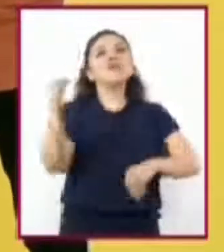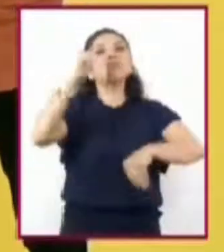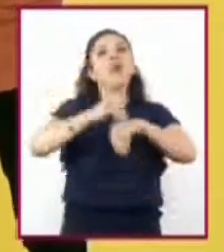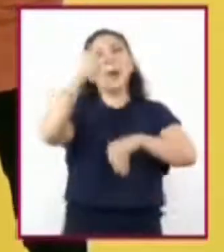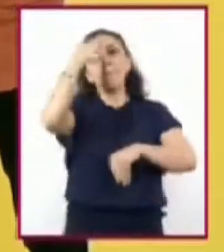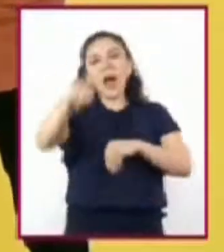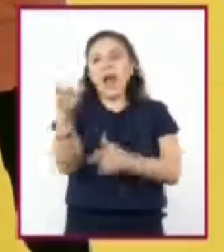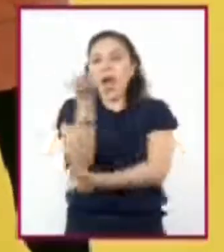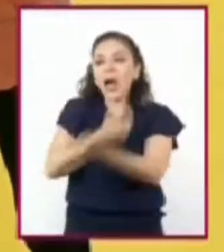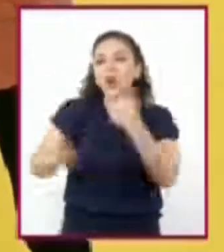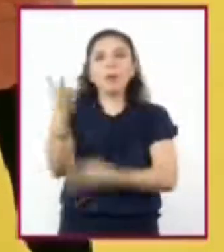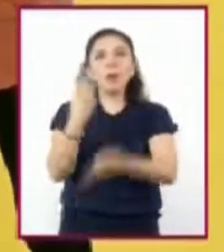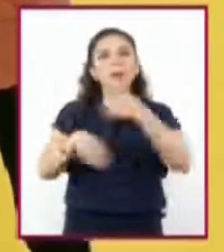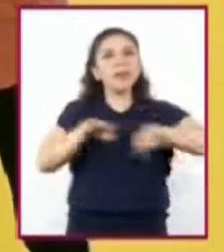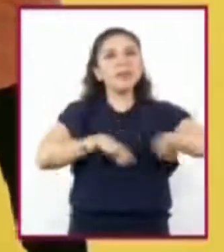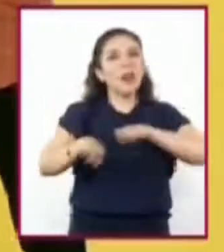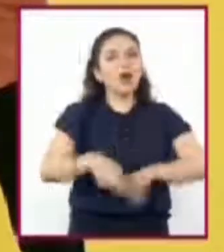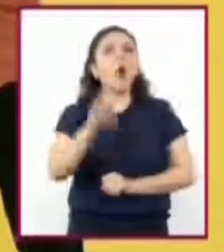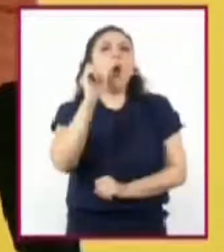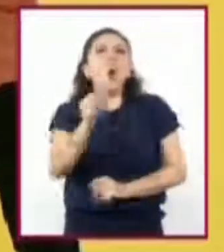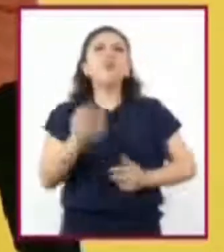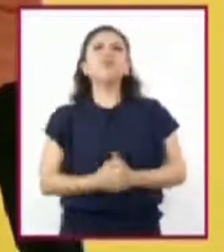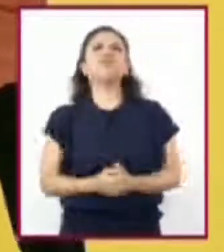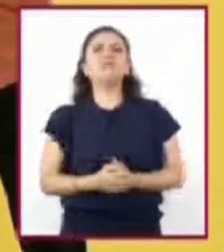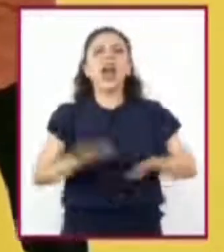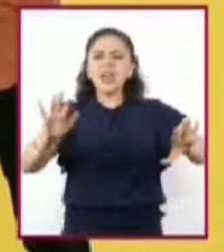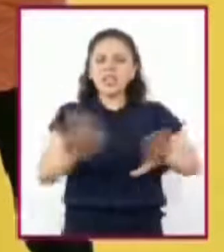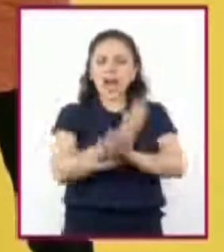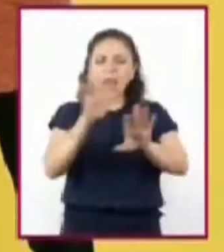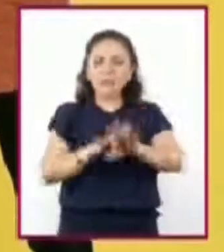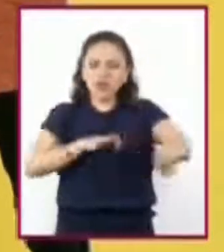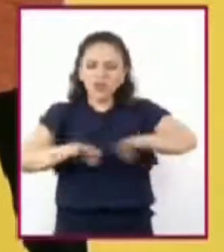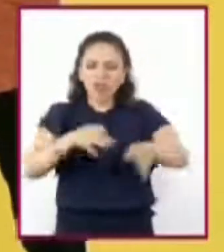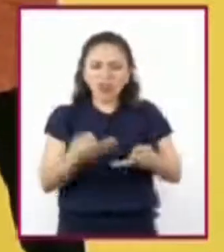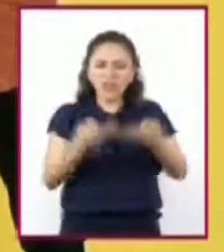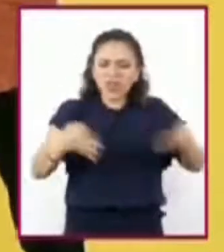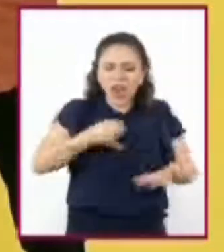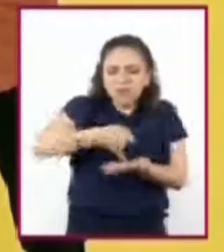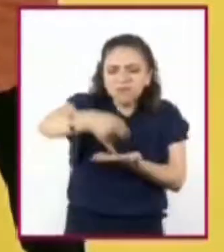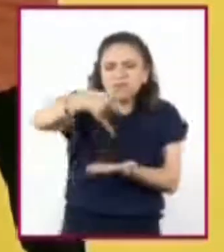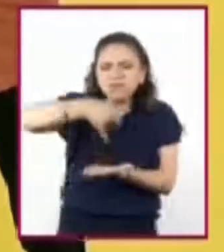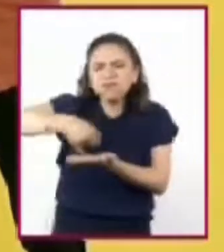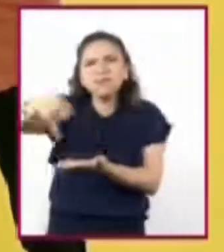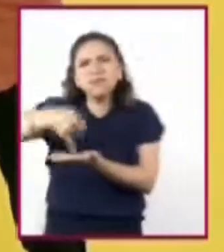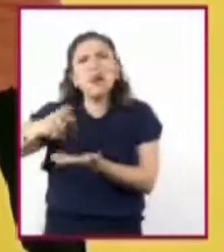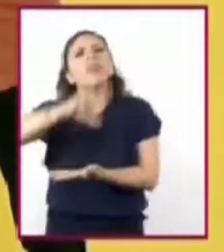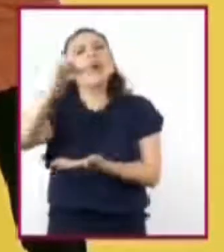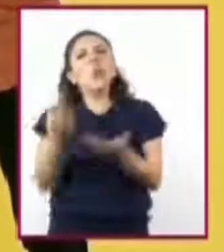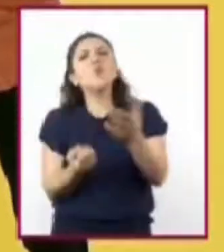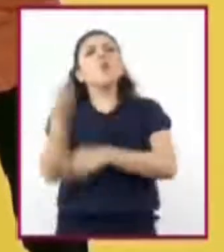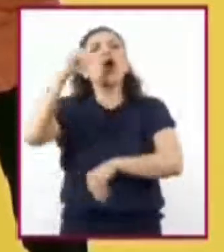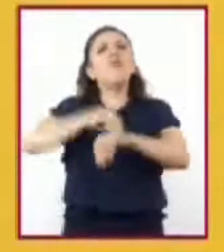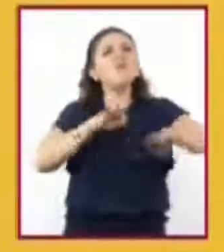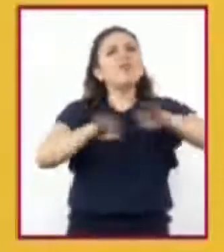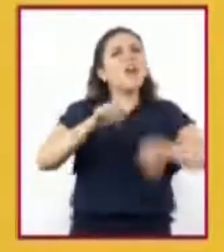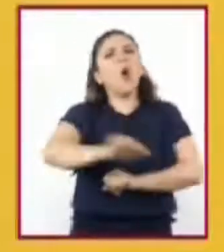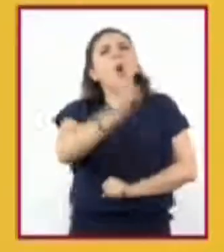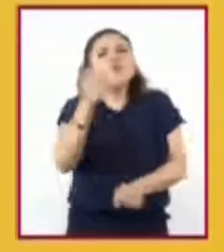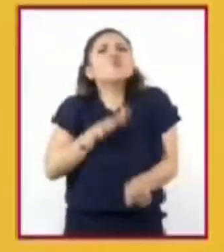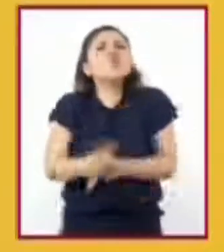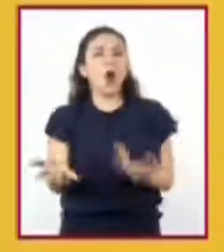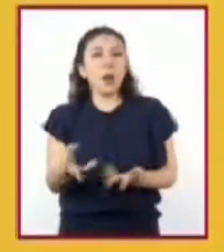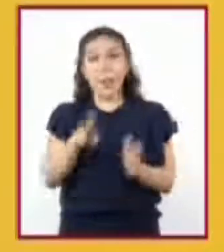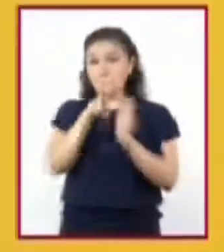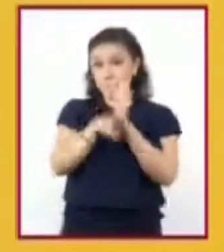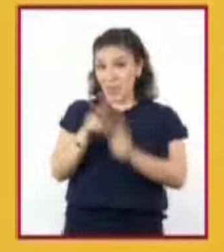actividades económicas. O cómo se modificó la agricultura y qué nuevas actividades económicas se introdujeron en la Nueva España. El